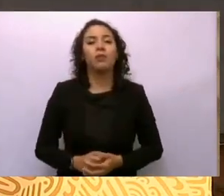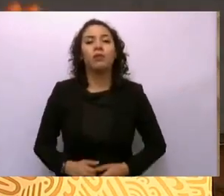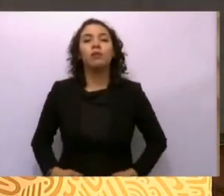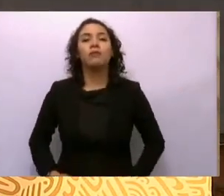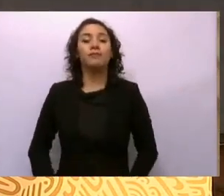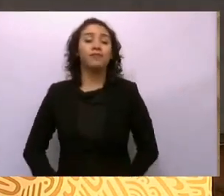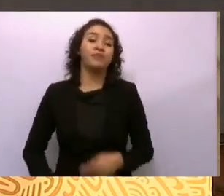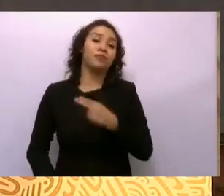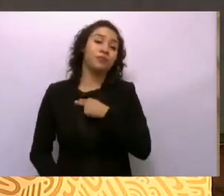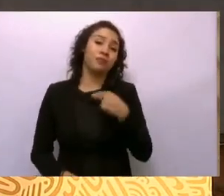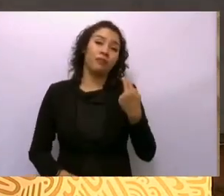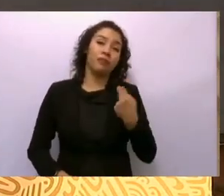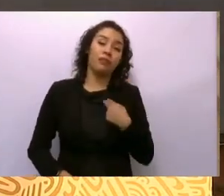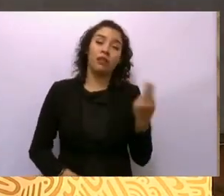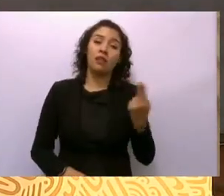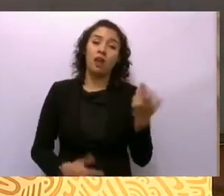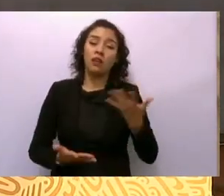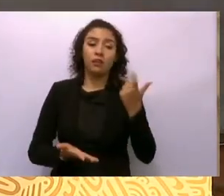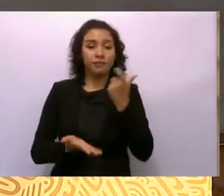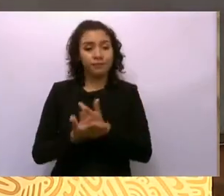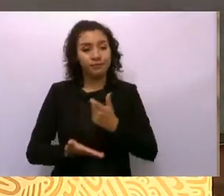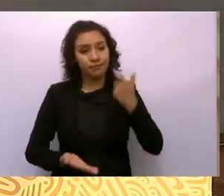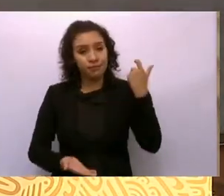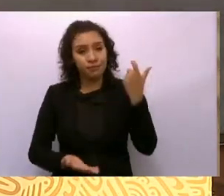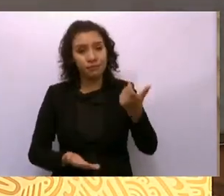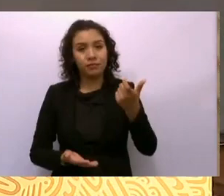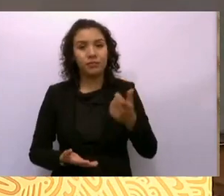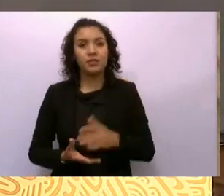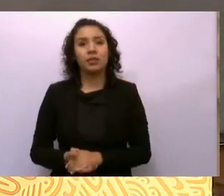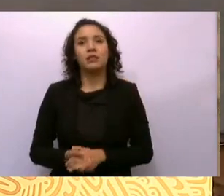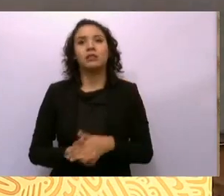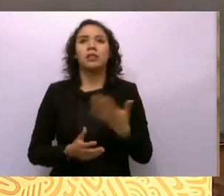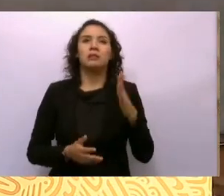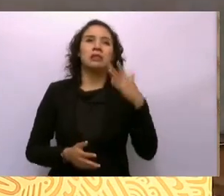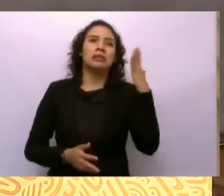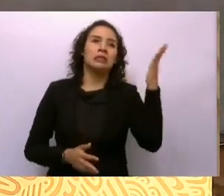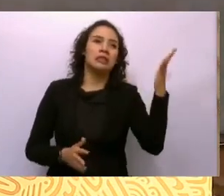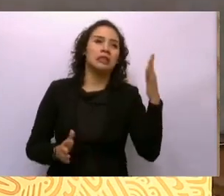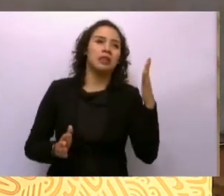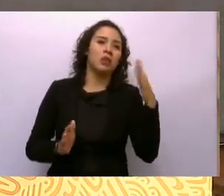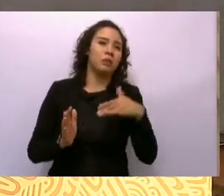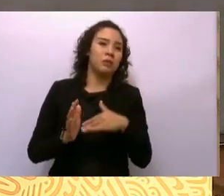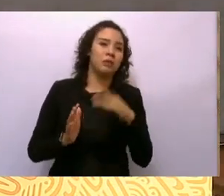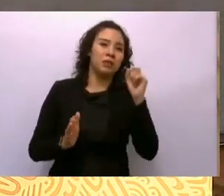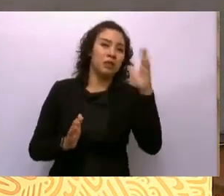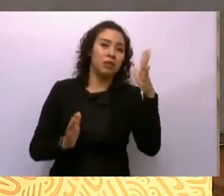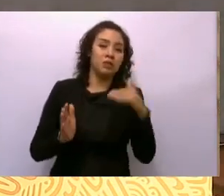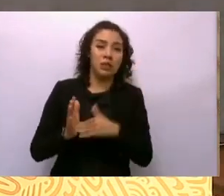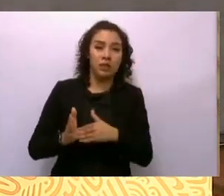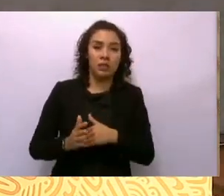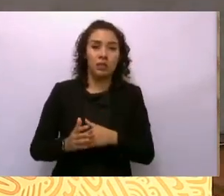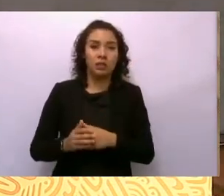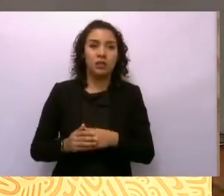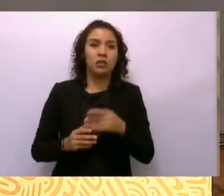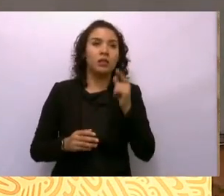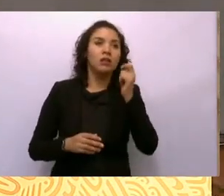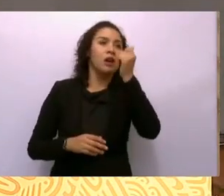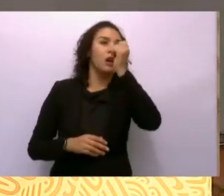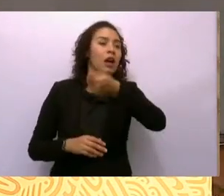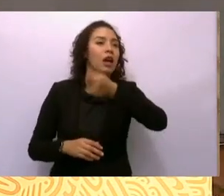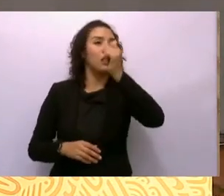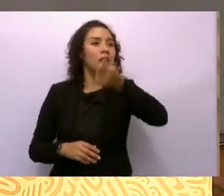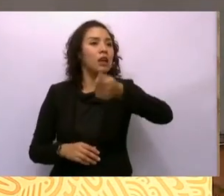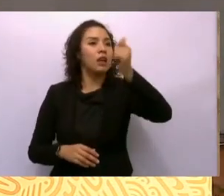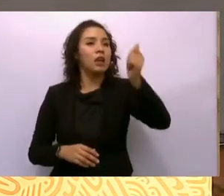Teníamos que pagar promedio de 5,000 pesos por recluso.